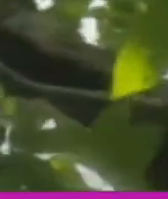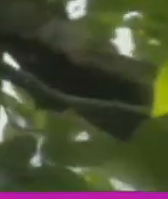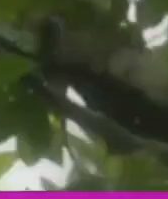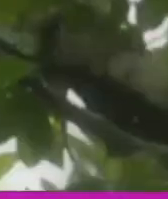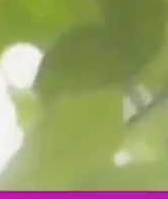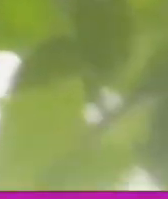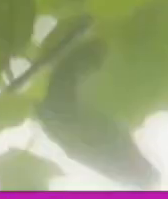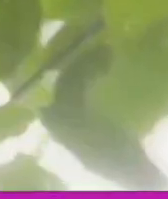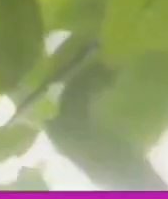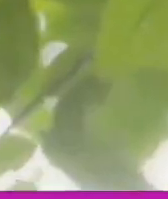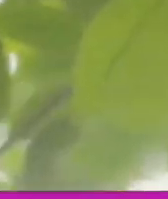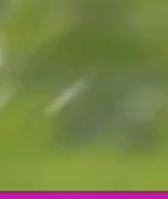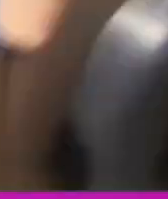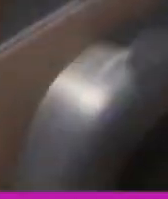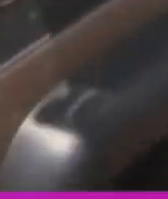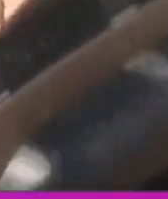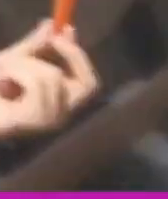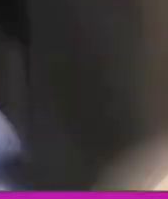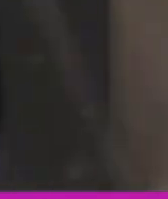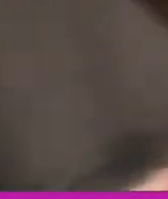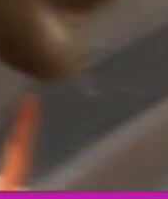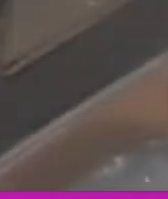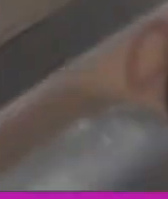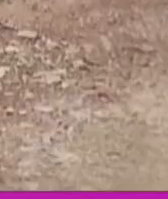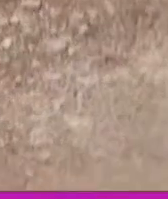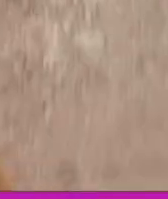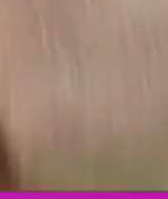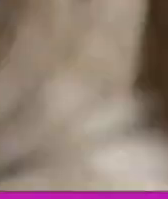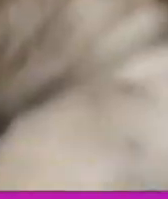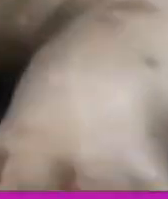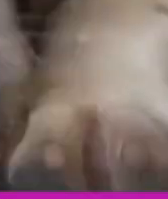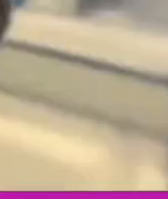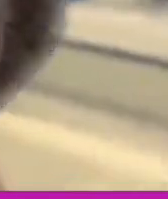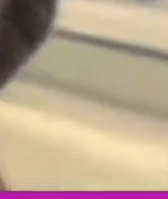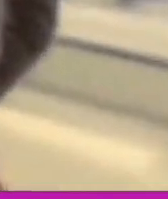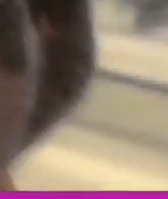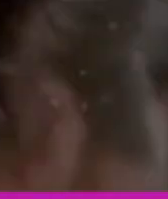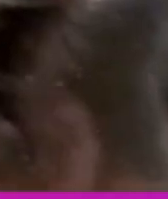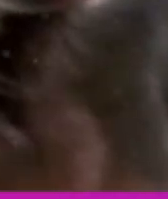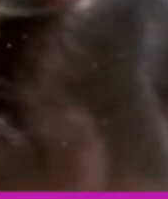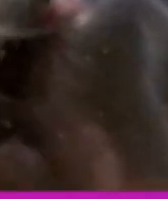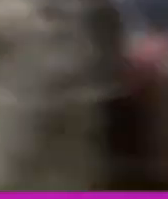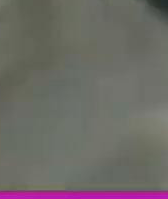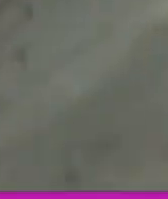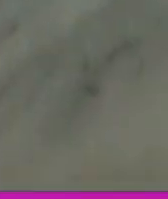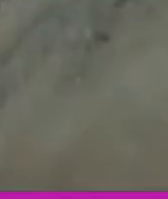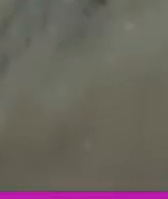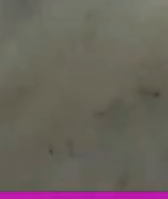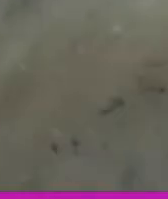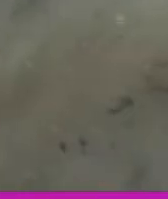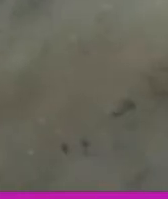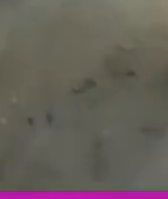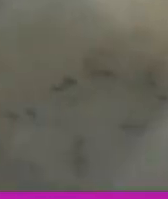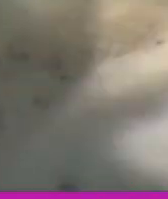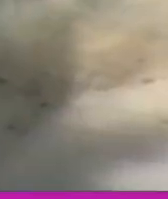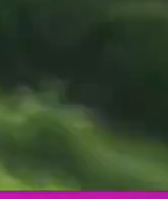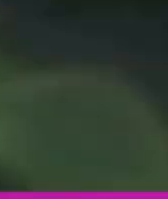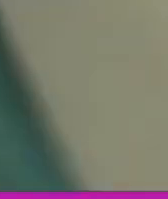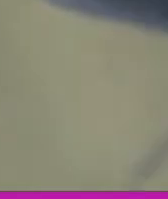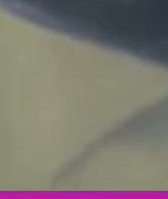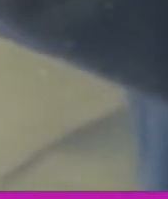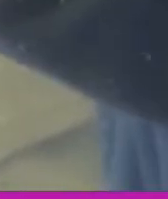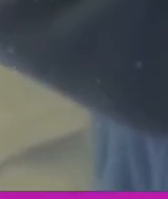¿Sabes cómo cuidar a tu mascota? ¿No? No te preocupes. Hospital Veterinario es tu mejor